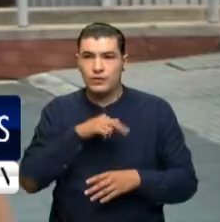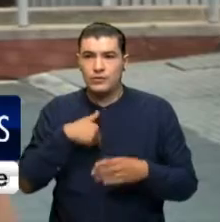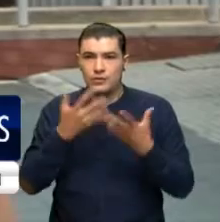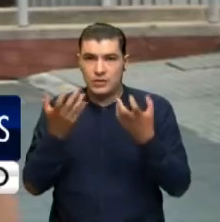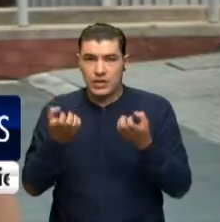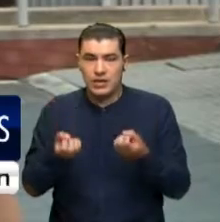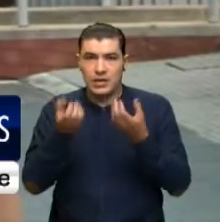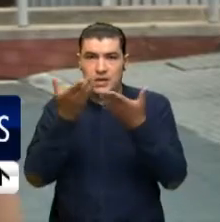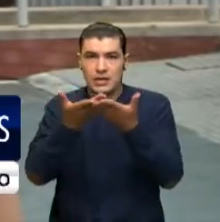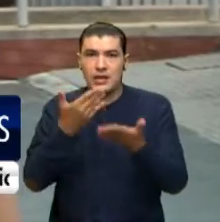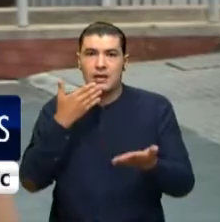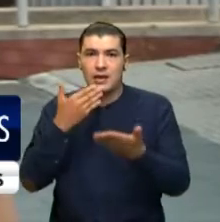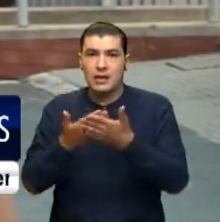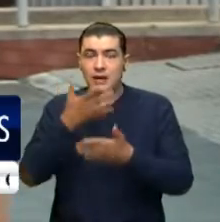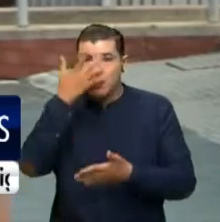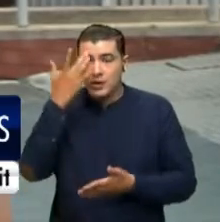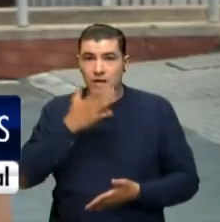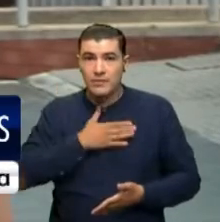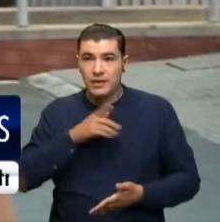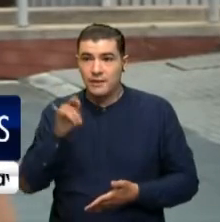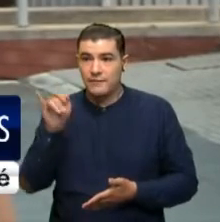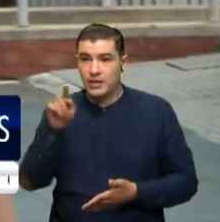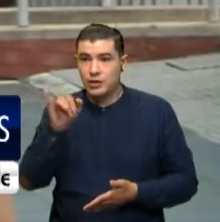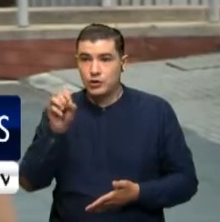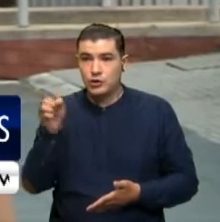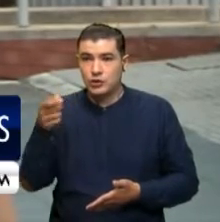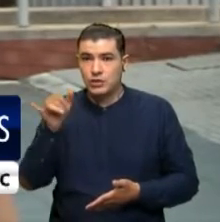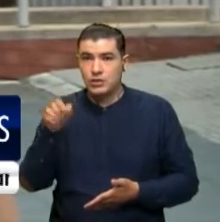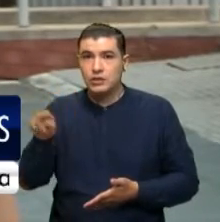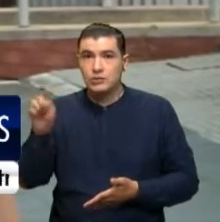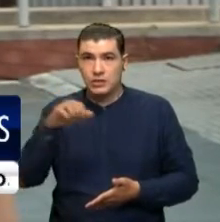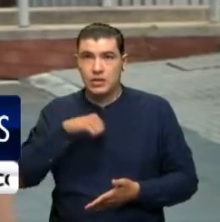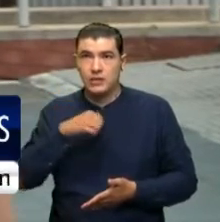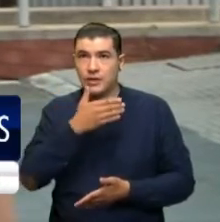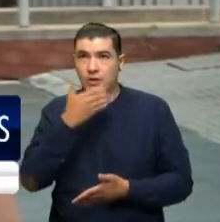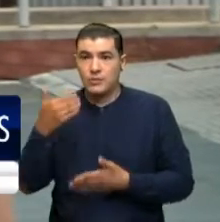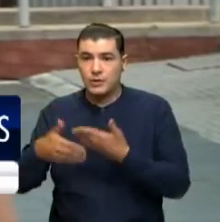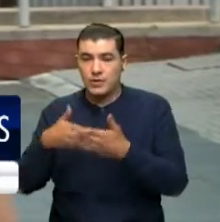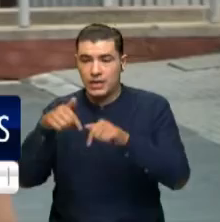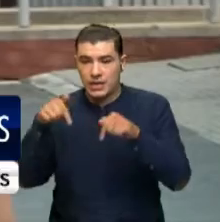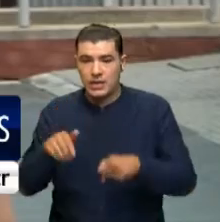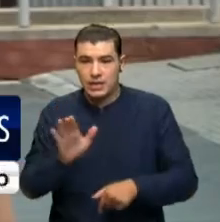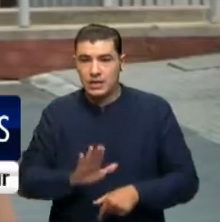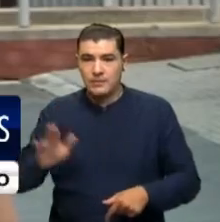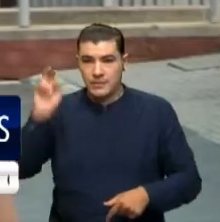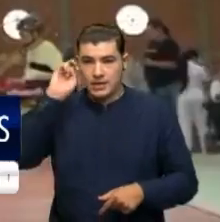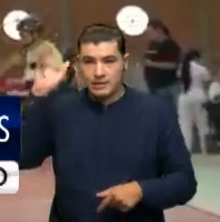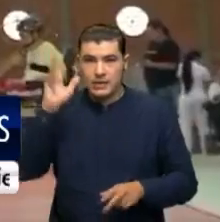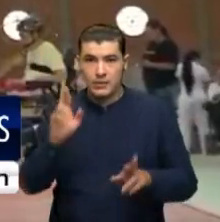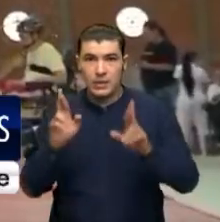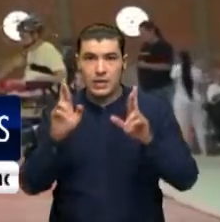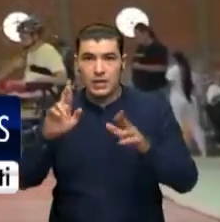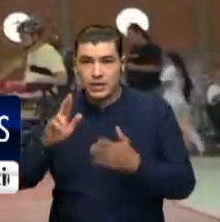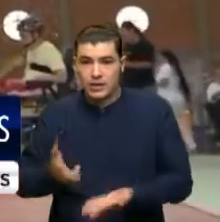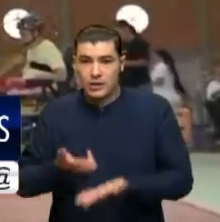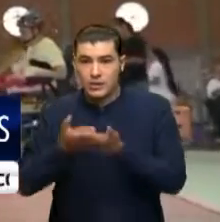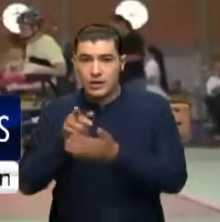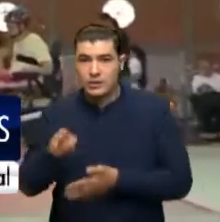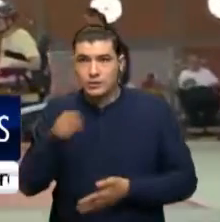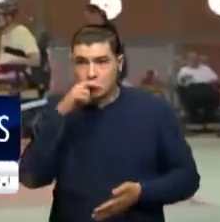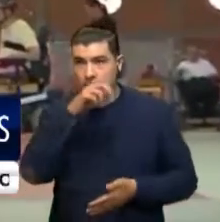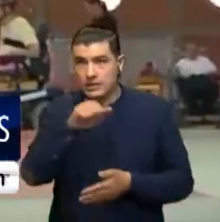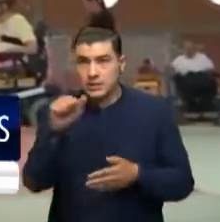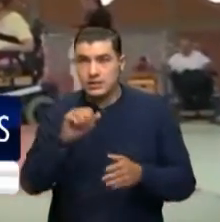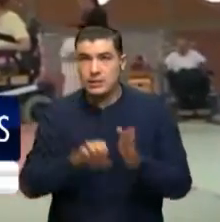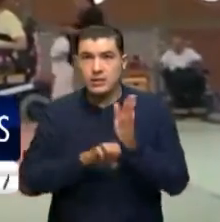dar las gracias porque pues para mi edificio jeans son los que tienen mejores aparatos acá norte de santander y esperamos cargo persona de valentín hacia un éxito según el fisioterapeuta